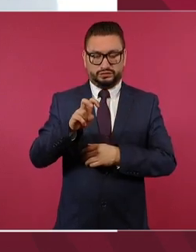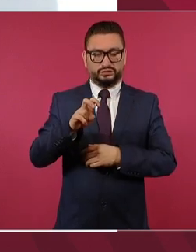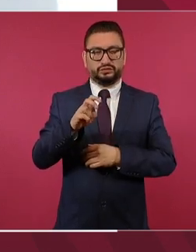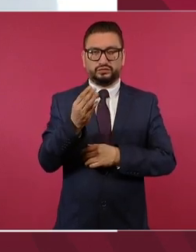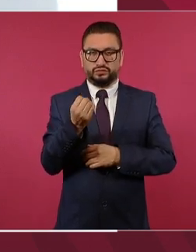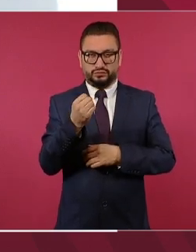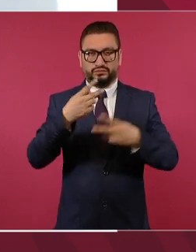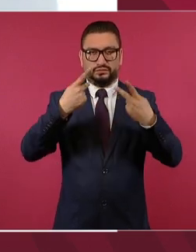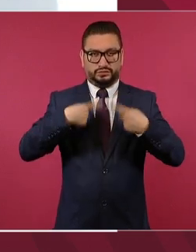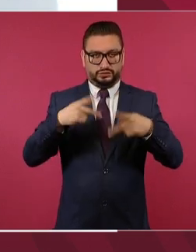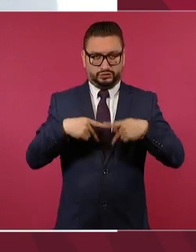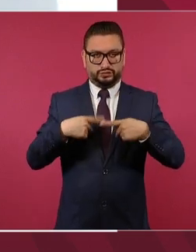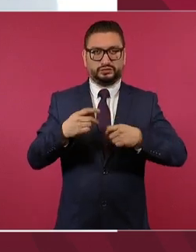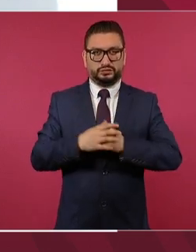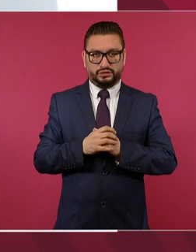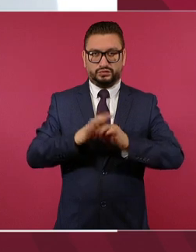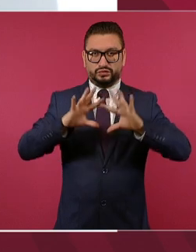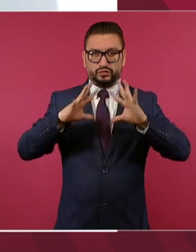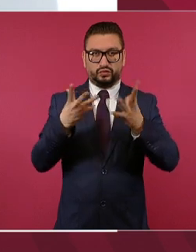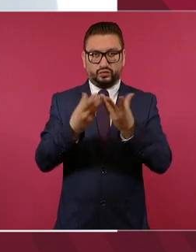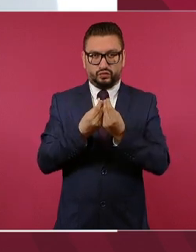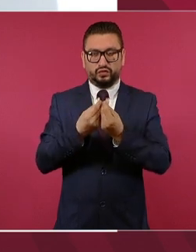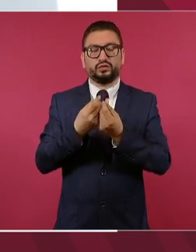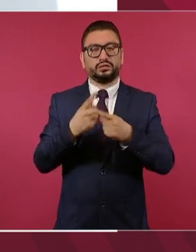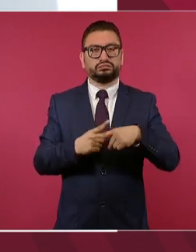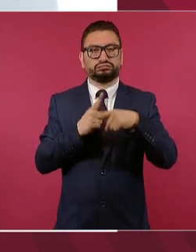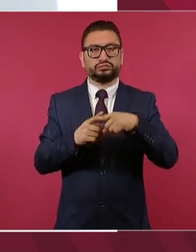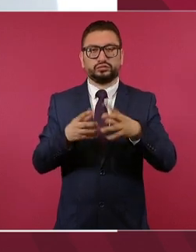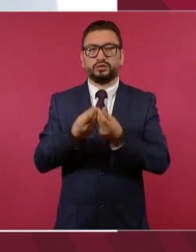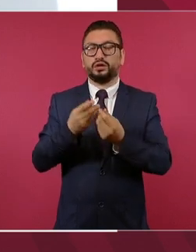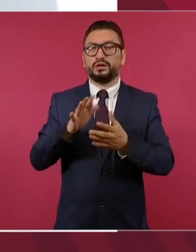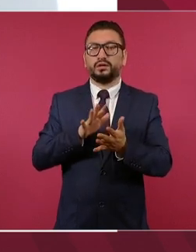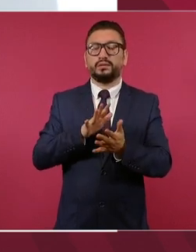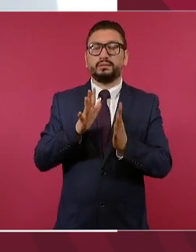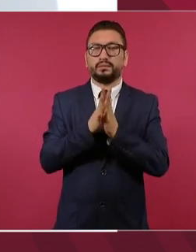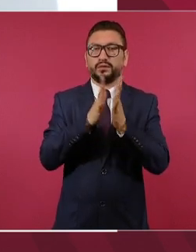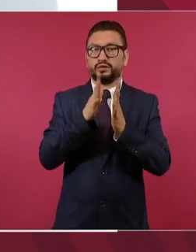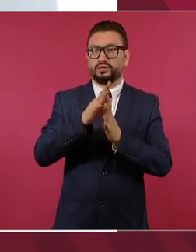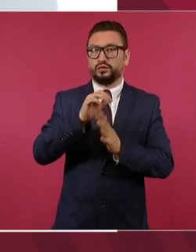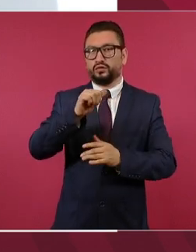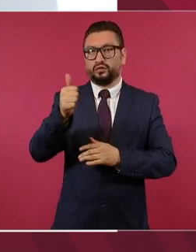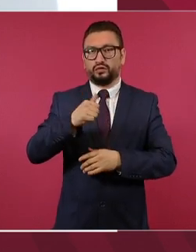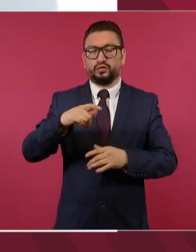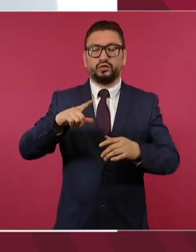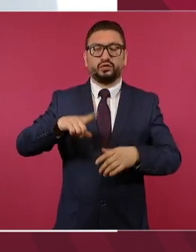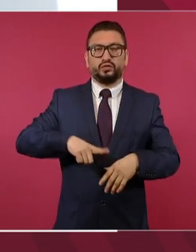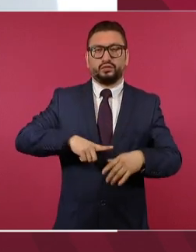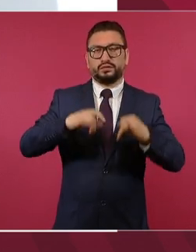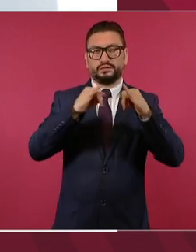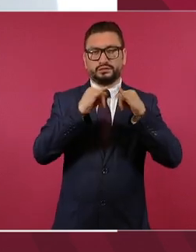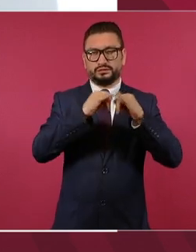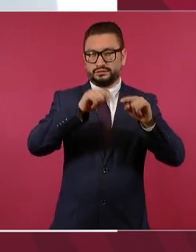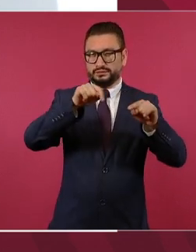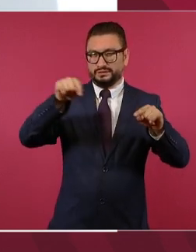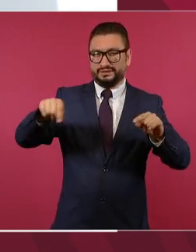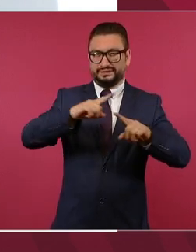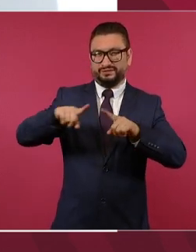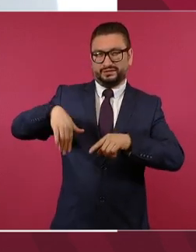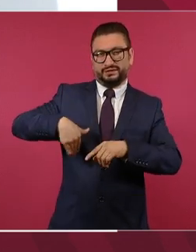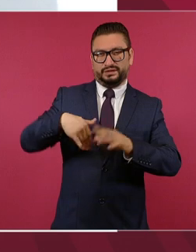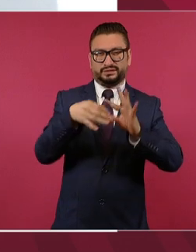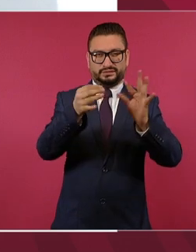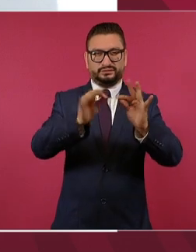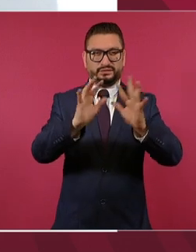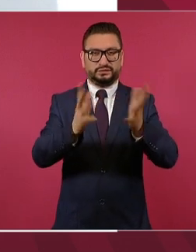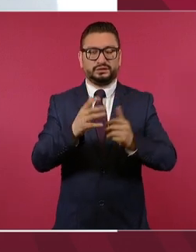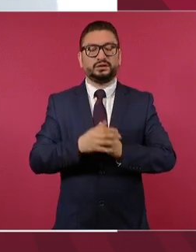2,209 elementos. Sumado con la participación de las demás dependencias ya mencionadas al inicio